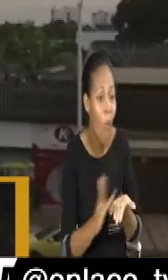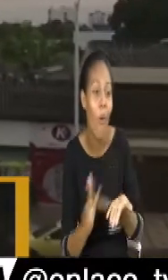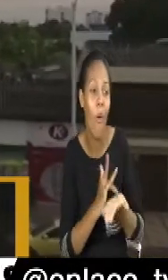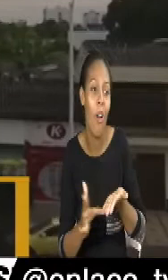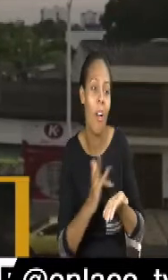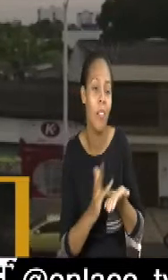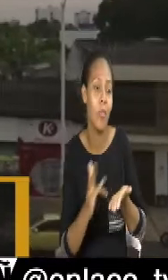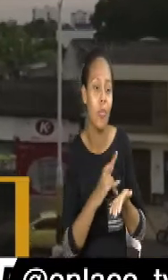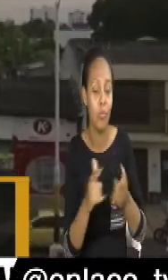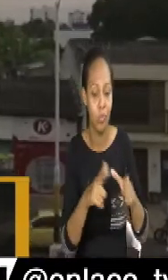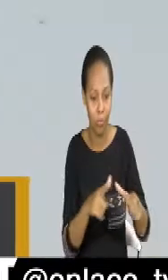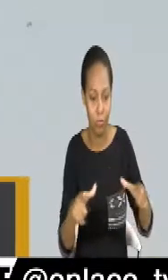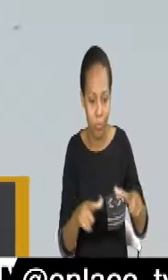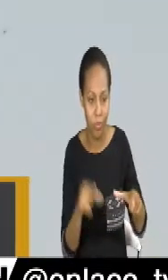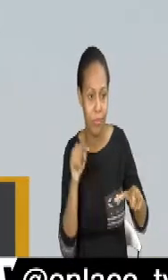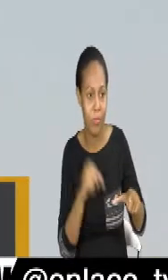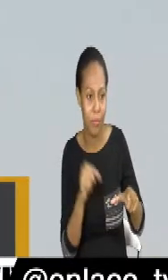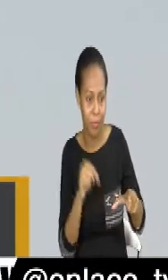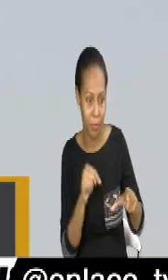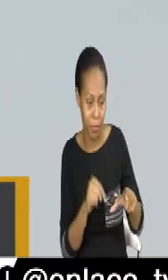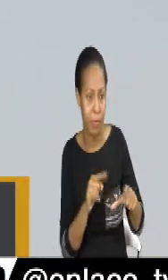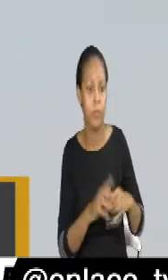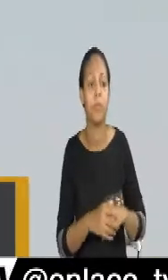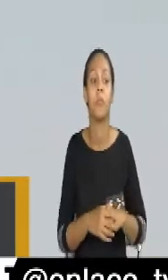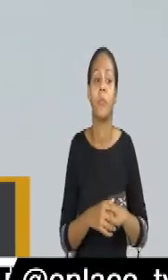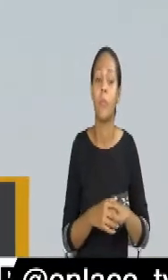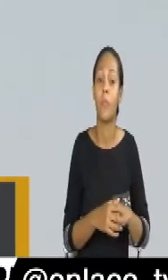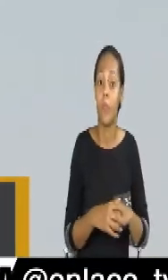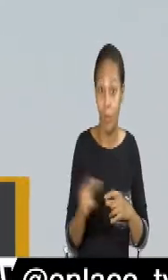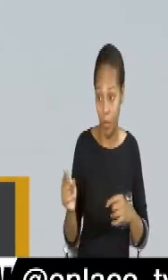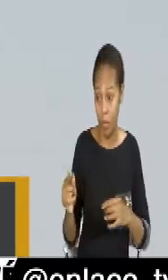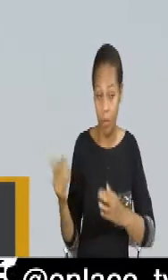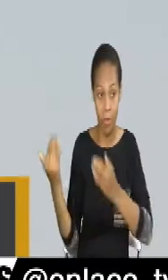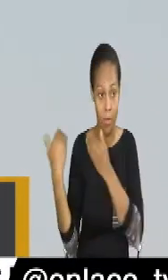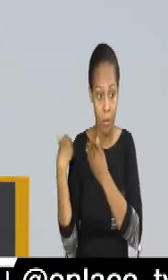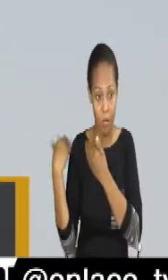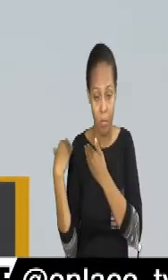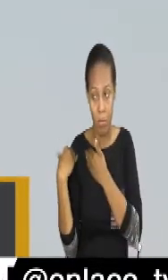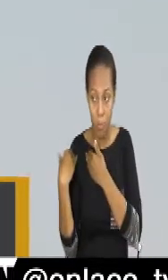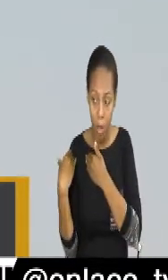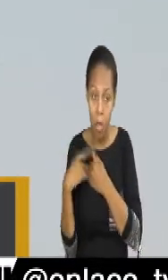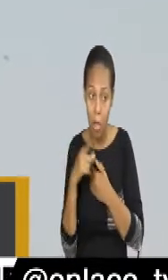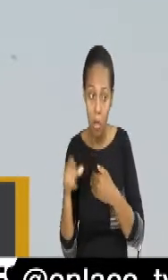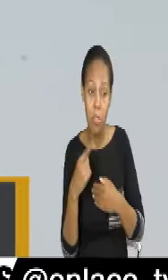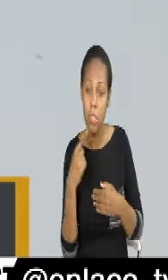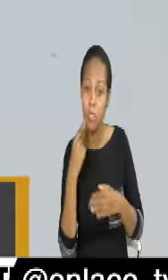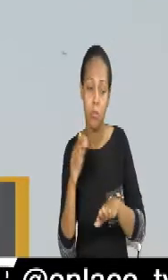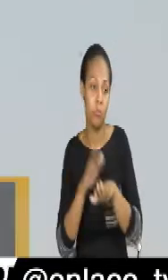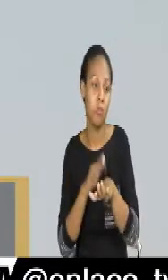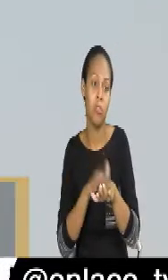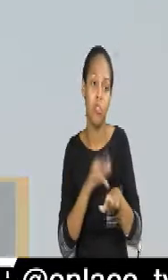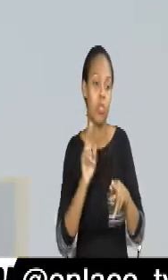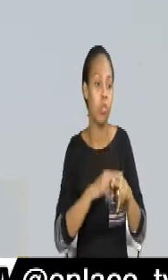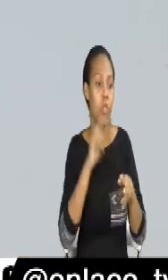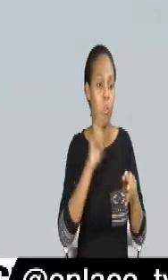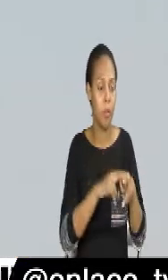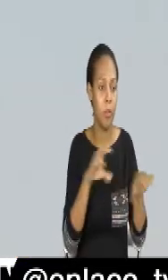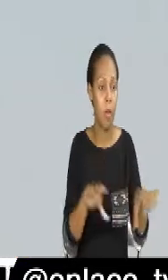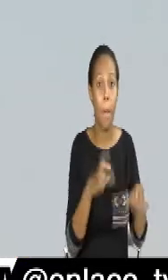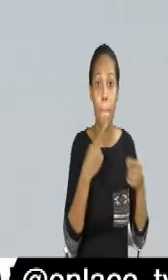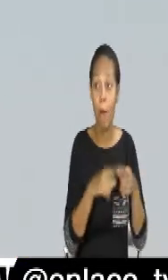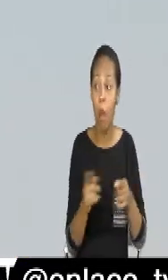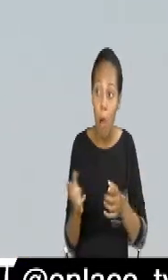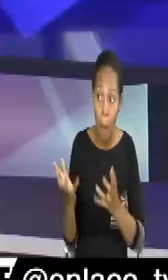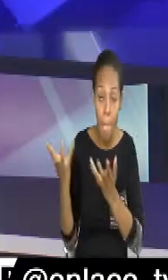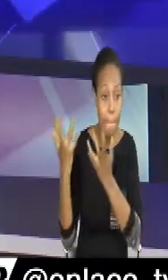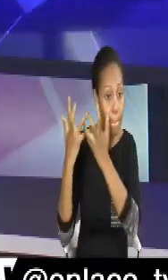craqueo catalítico. Según Ecopetrol, las unidades de la refinería operan normalmente, aunque del impacto ambiental la compañía no hizo referencia alguna.